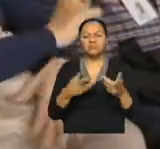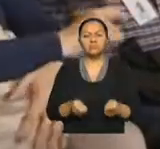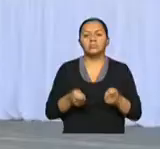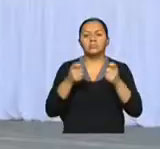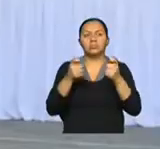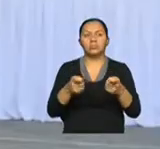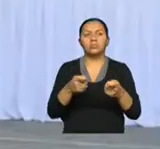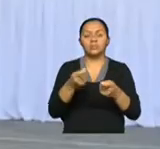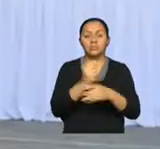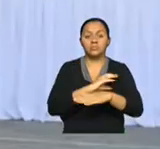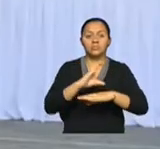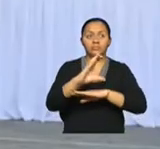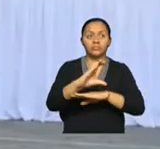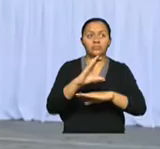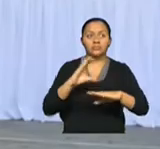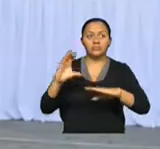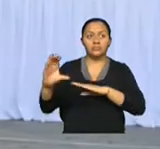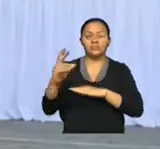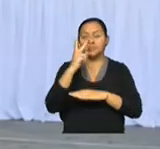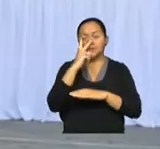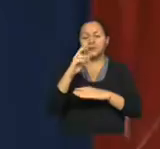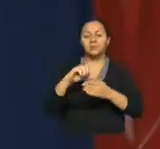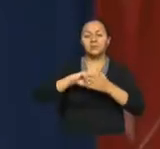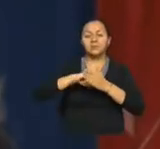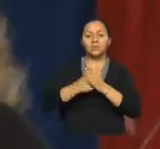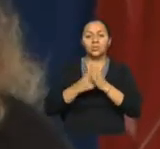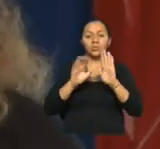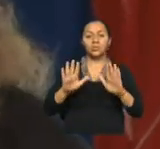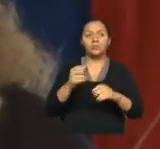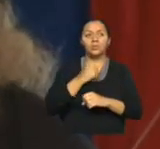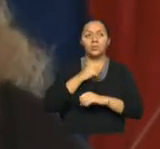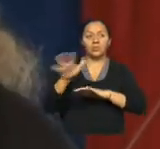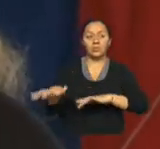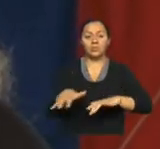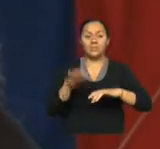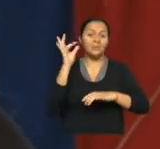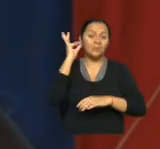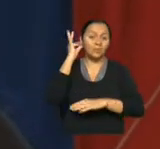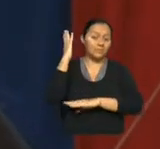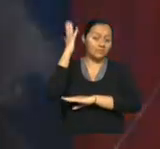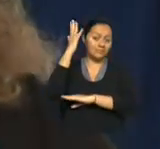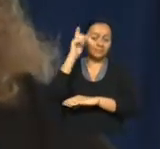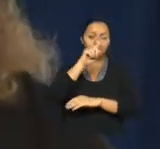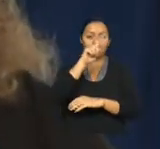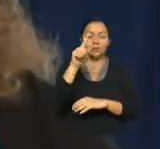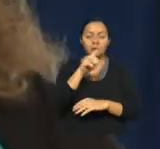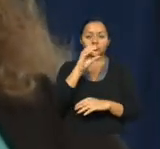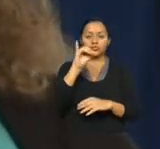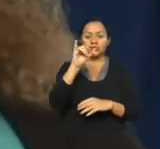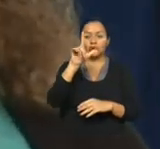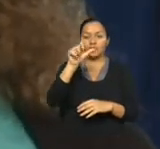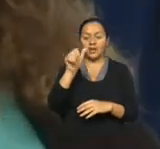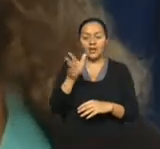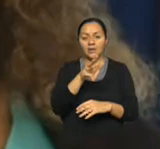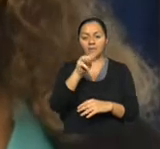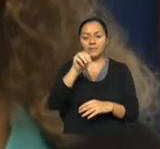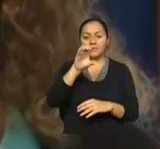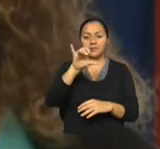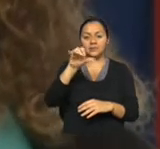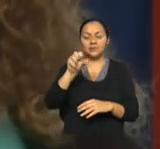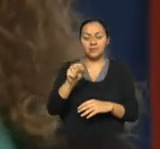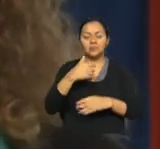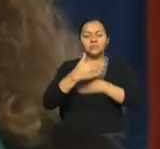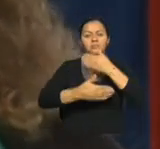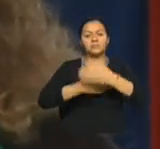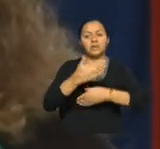a indemnizaciones del Seguro Agrícola. Una de las beneficiadas, Zoila Macías, destacó los planes impulsados